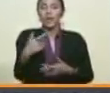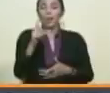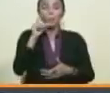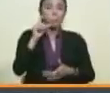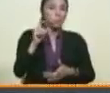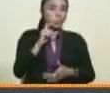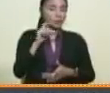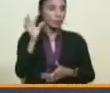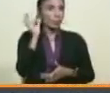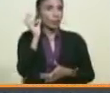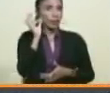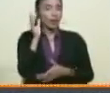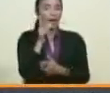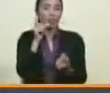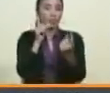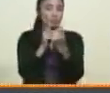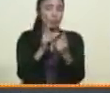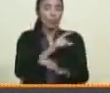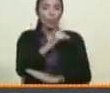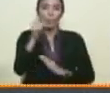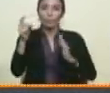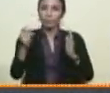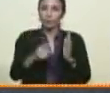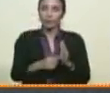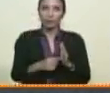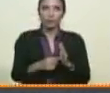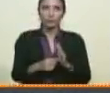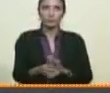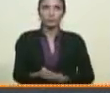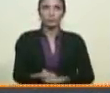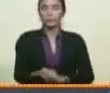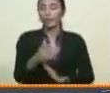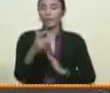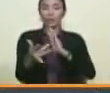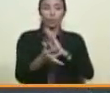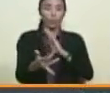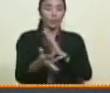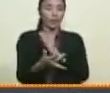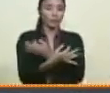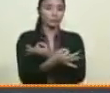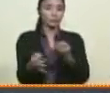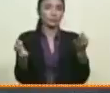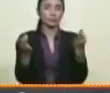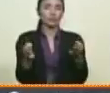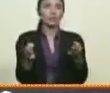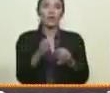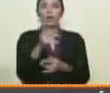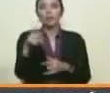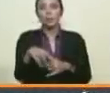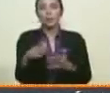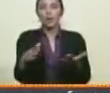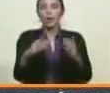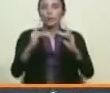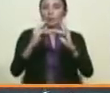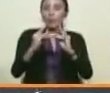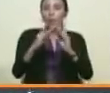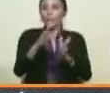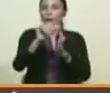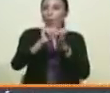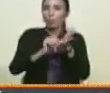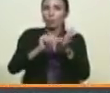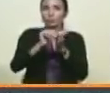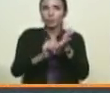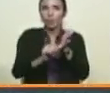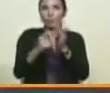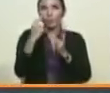una calidad de atención con su mejor tecnología igual tenemos una mesa quirúrgica que queda todas las posiciones un